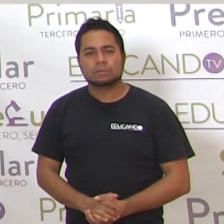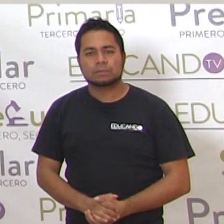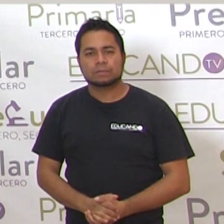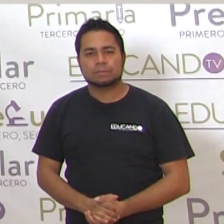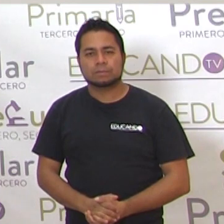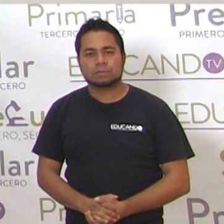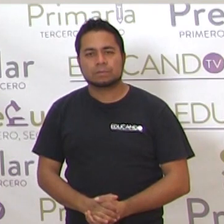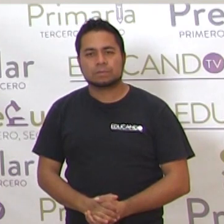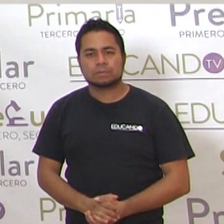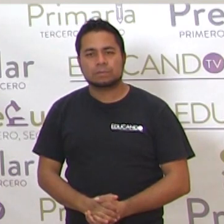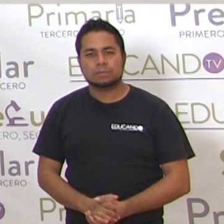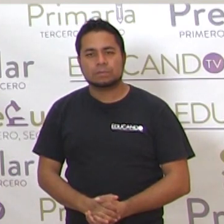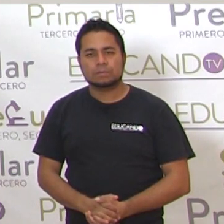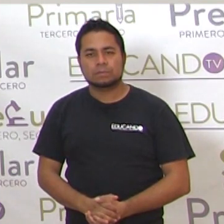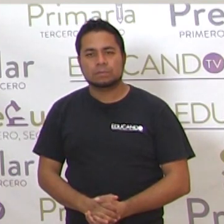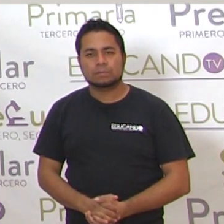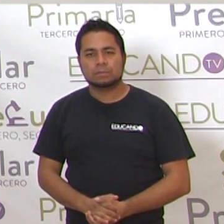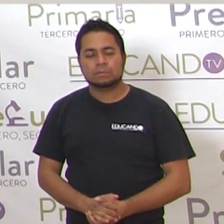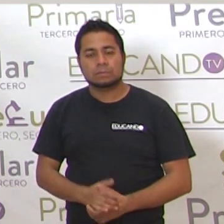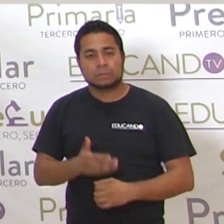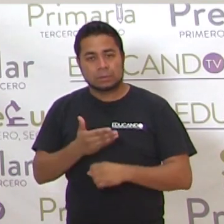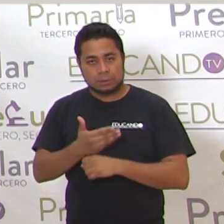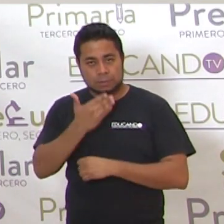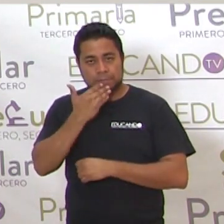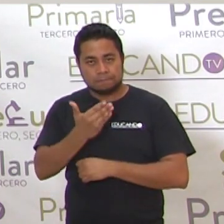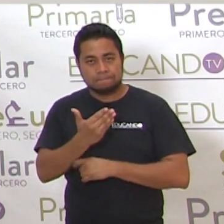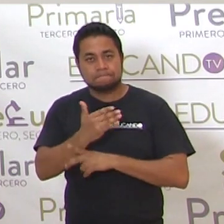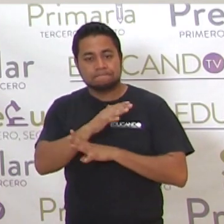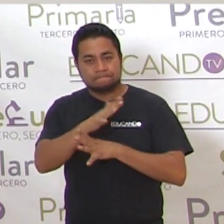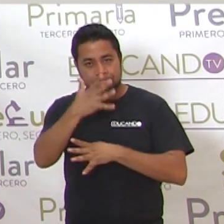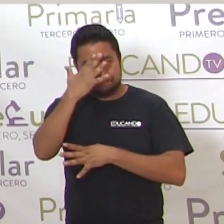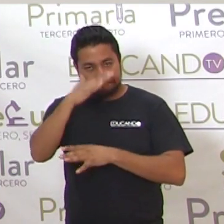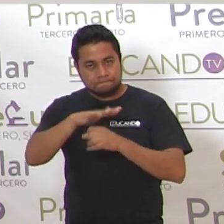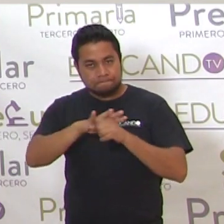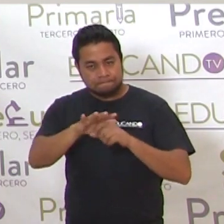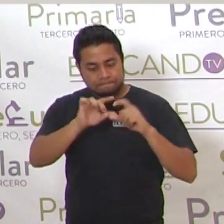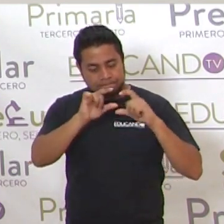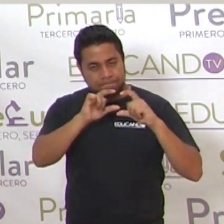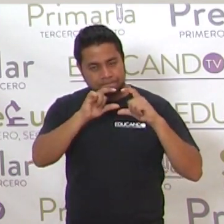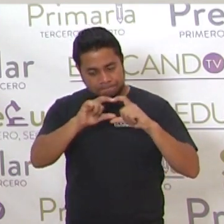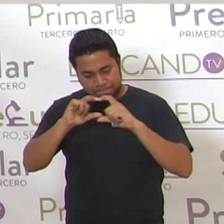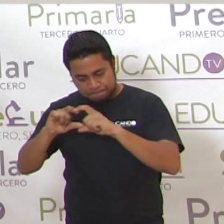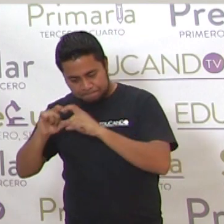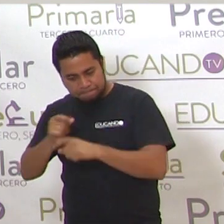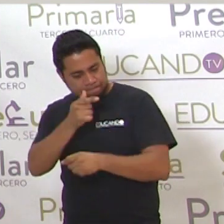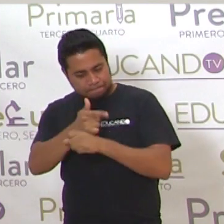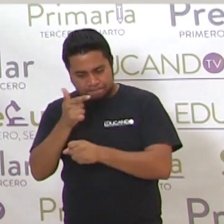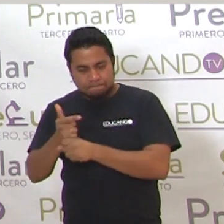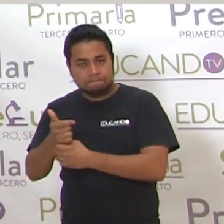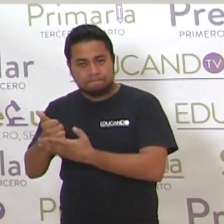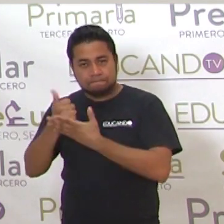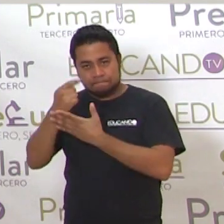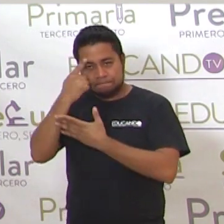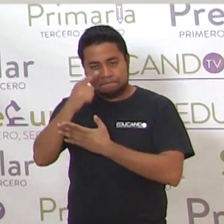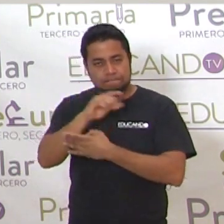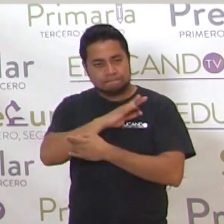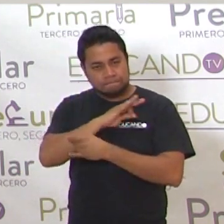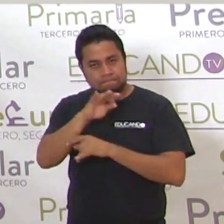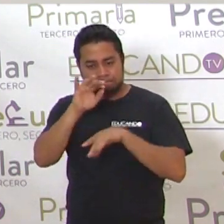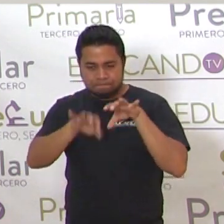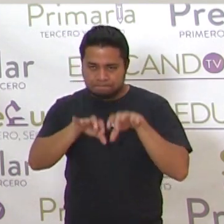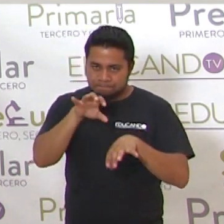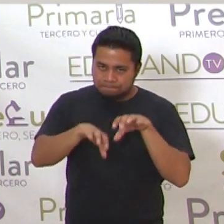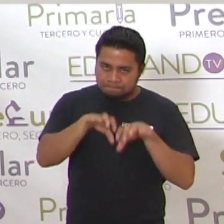ahora ya reconociendo algunos iconos que nos van a estar ayudando a poder redactar